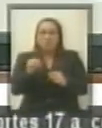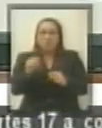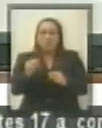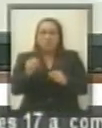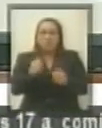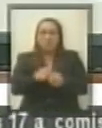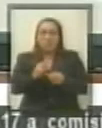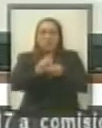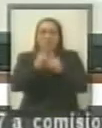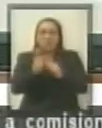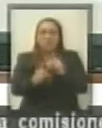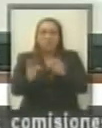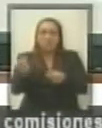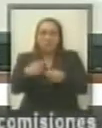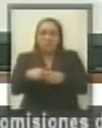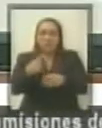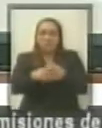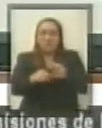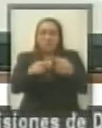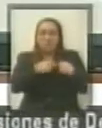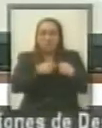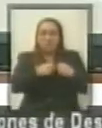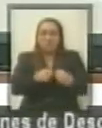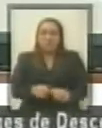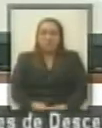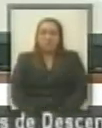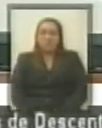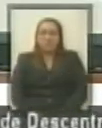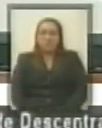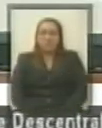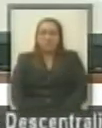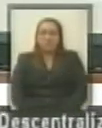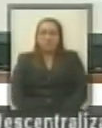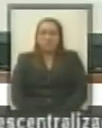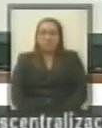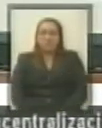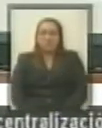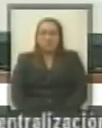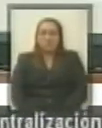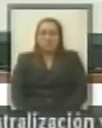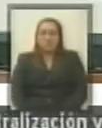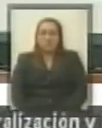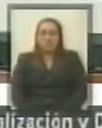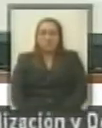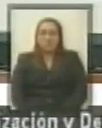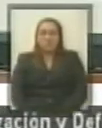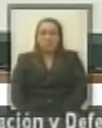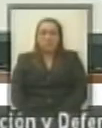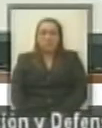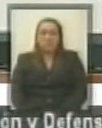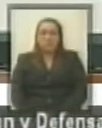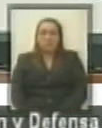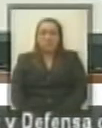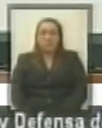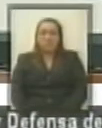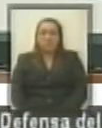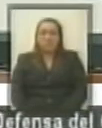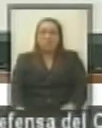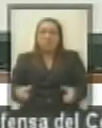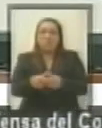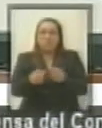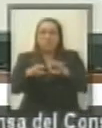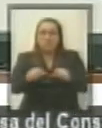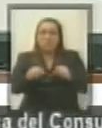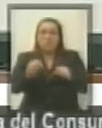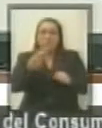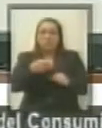haberse cambiado a uno de los integrantes que representa al Ministerio de Transportes y Comunicaciones por mandato de la ley. La comisión se instaló el